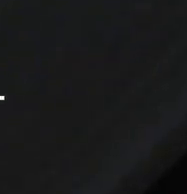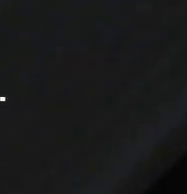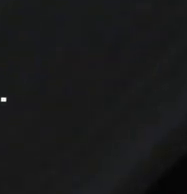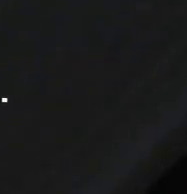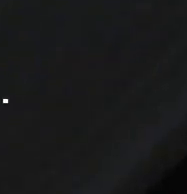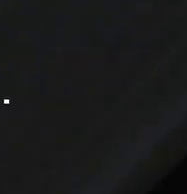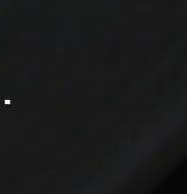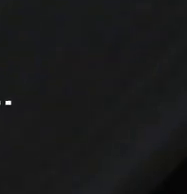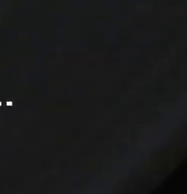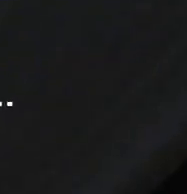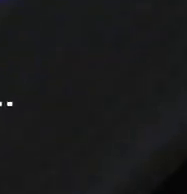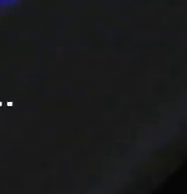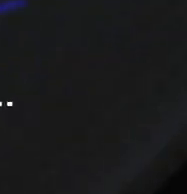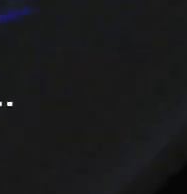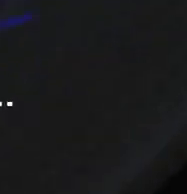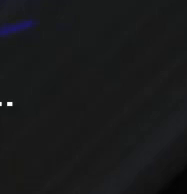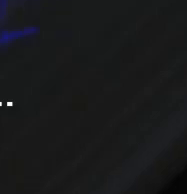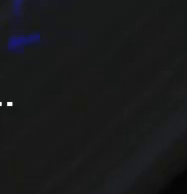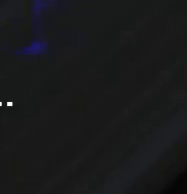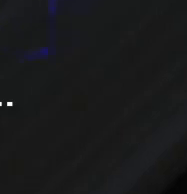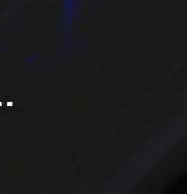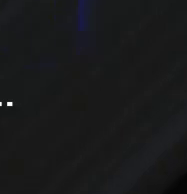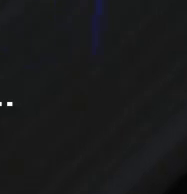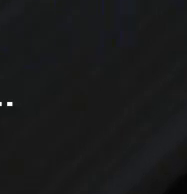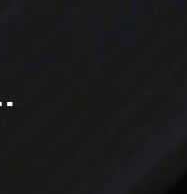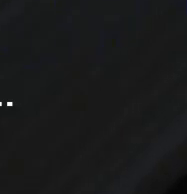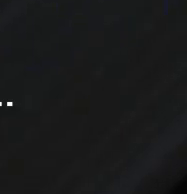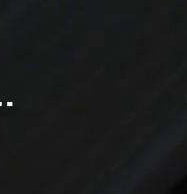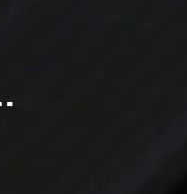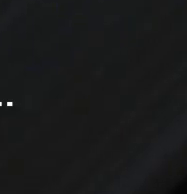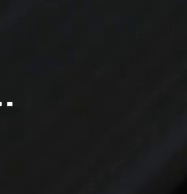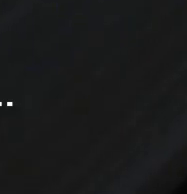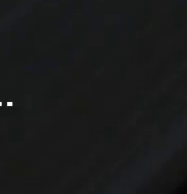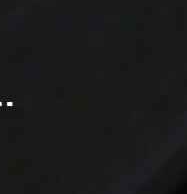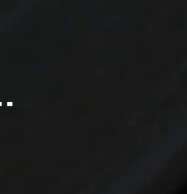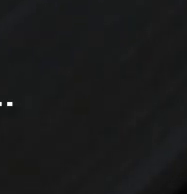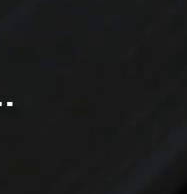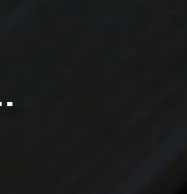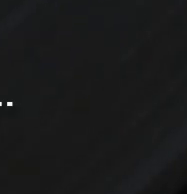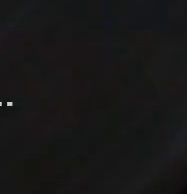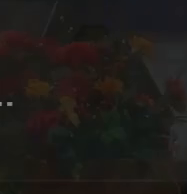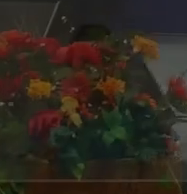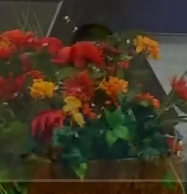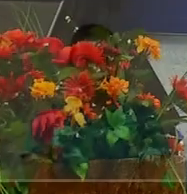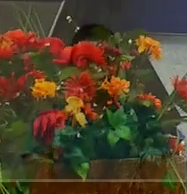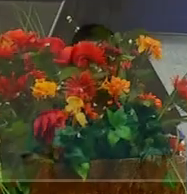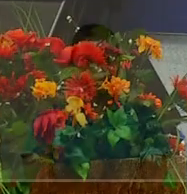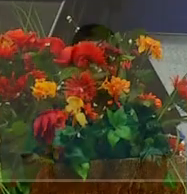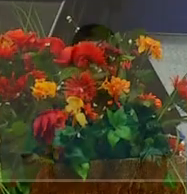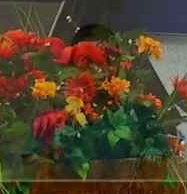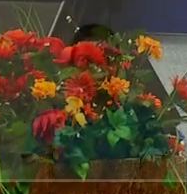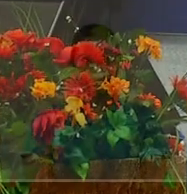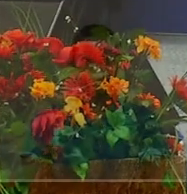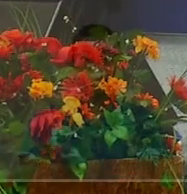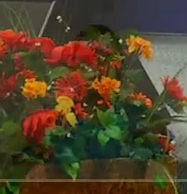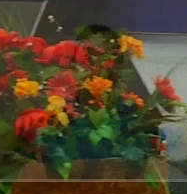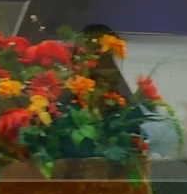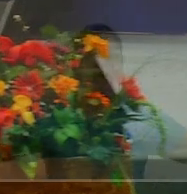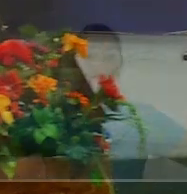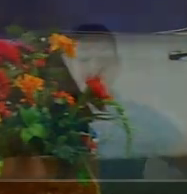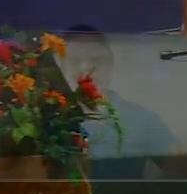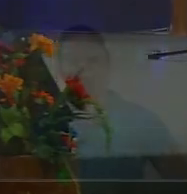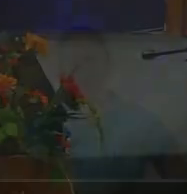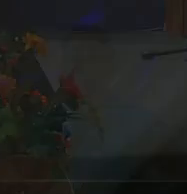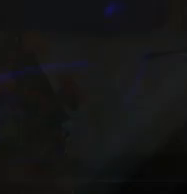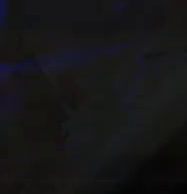ahí pero no solo esa forma hay digamos hay por lo menos por lo menos otras seis formas